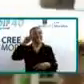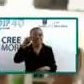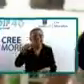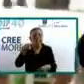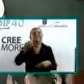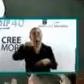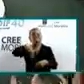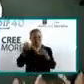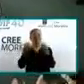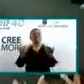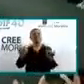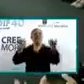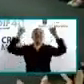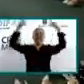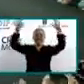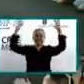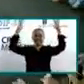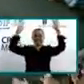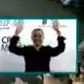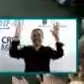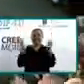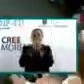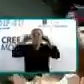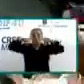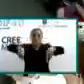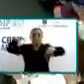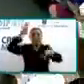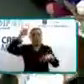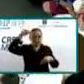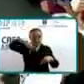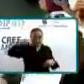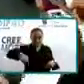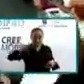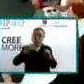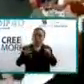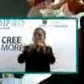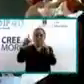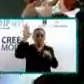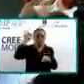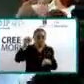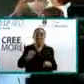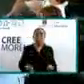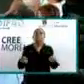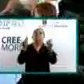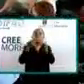inaugurar. Con el mismo concepto, con la misma visión.